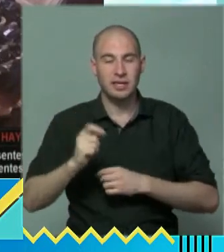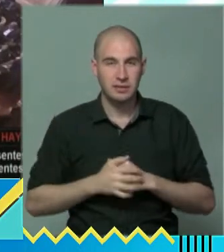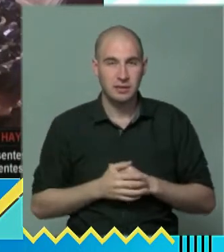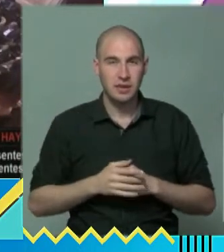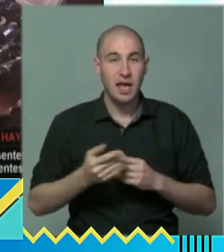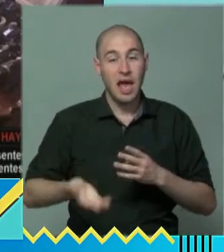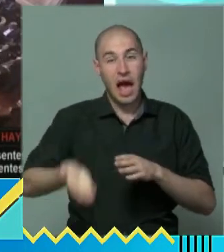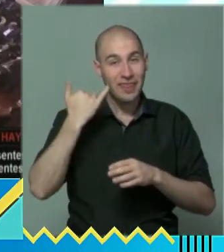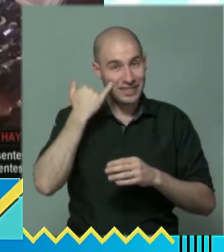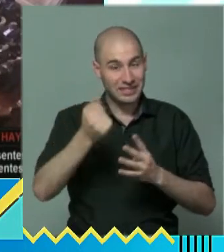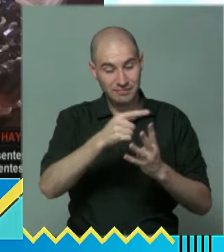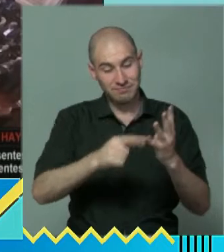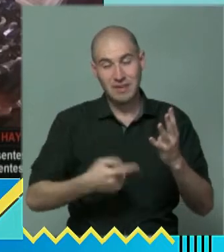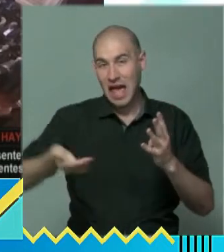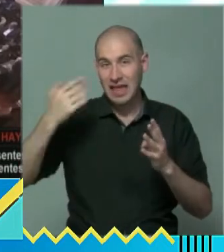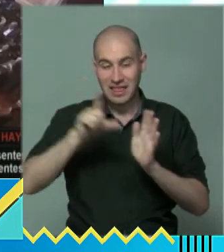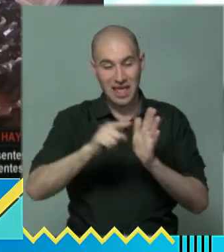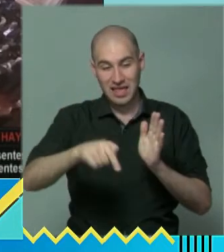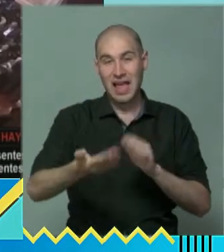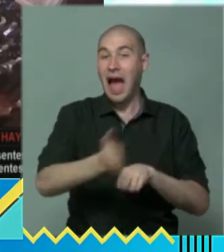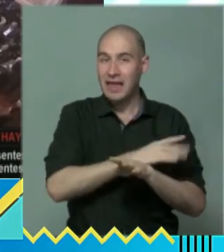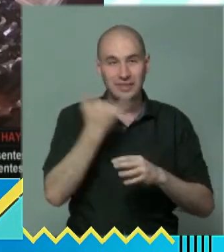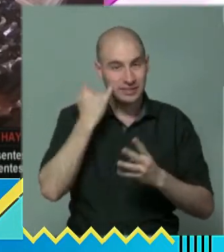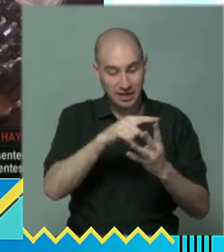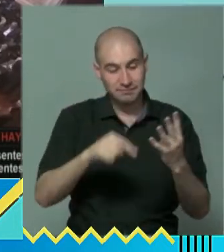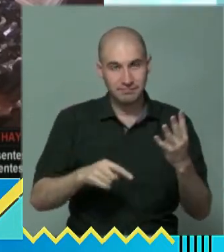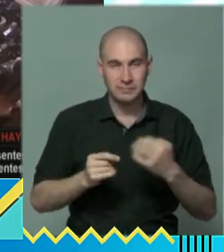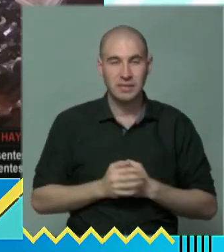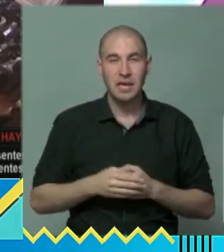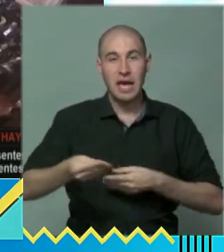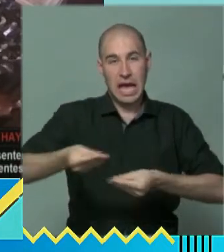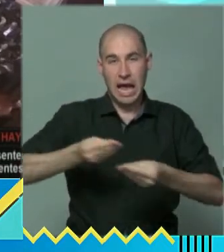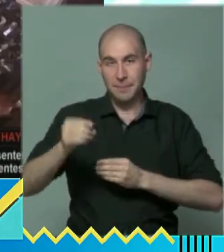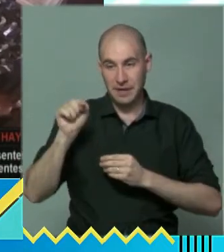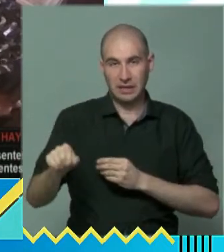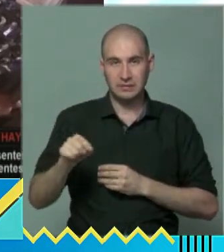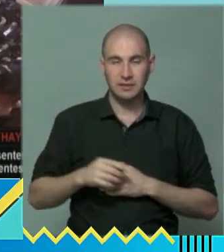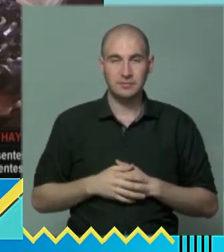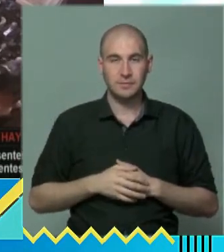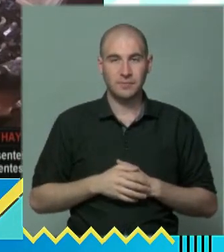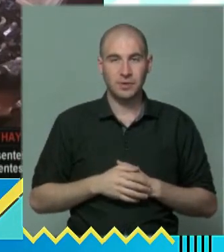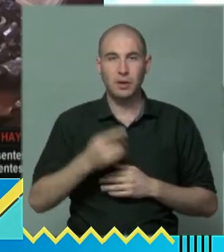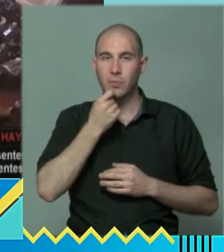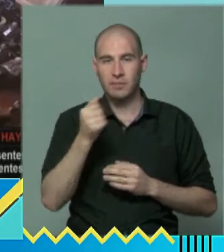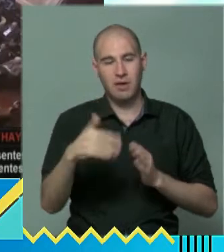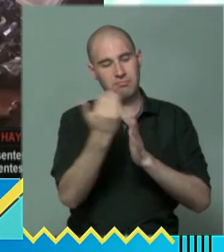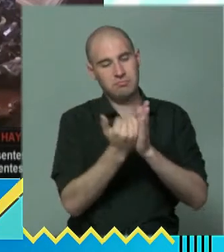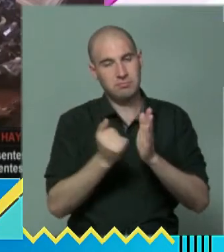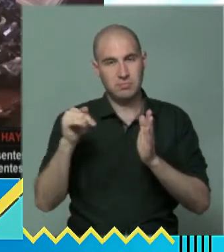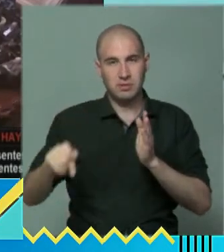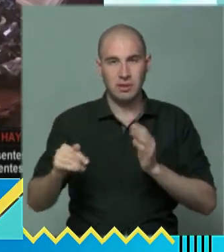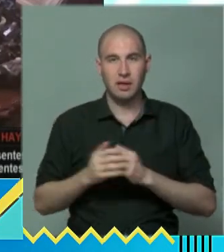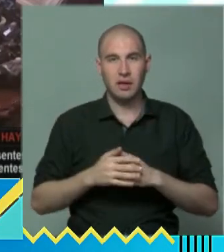esos antecedentes anteriores a esta ley por los cuales las empresas en sí mismas, y en estos casos particulares que